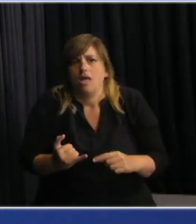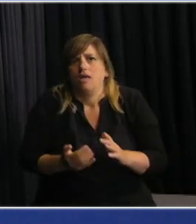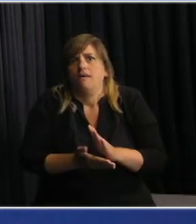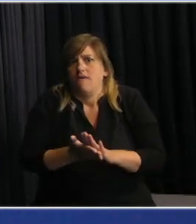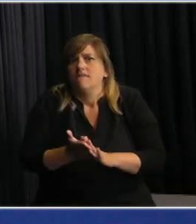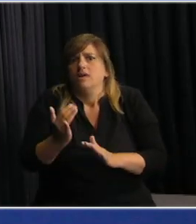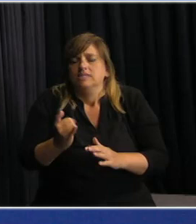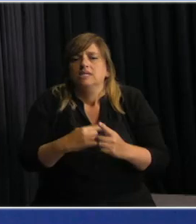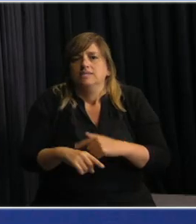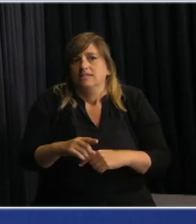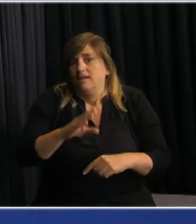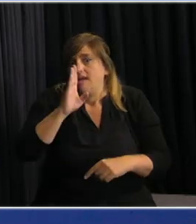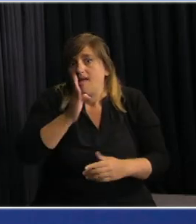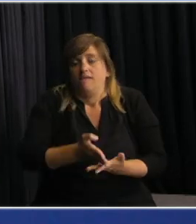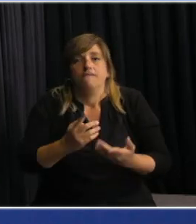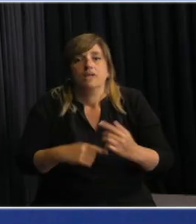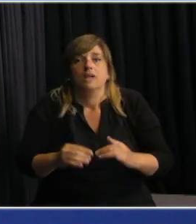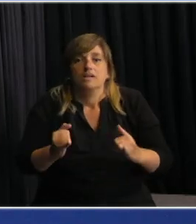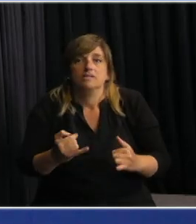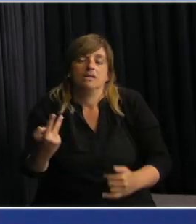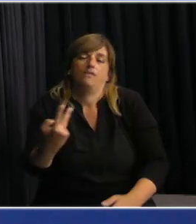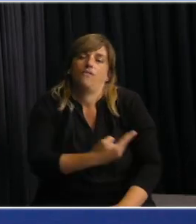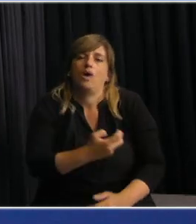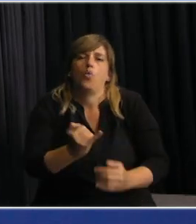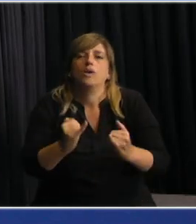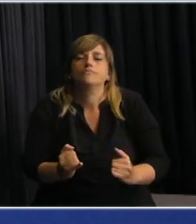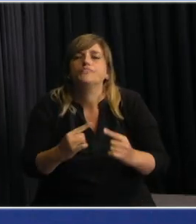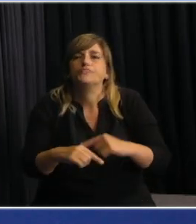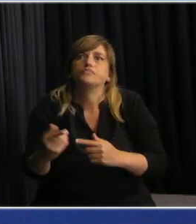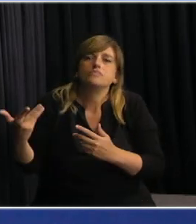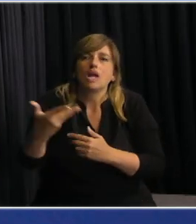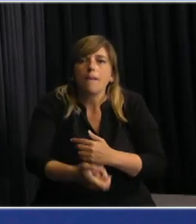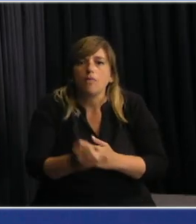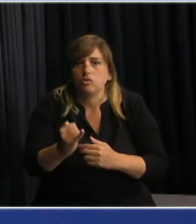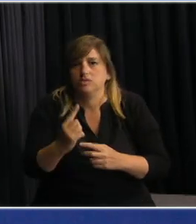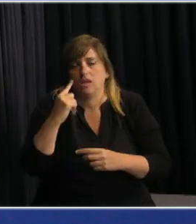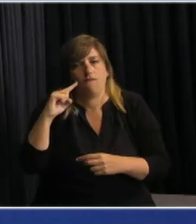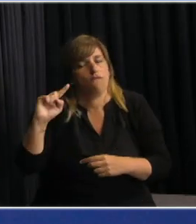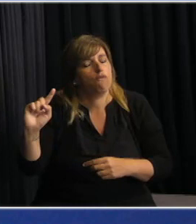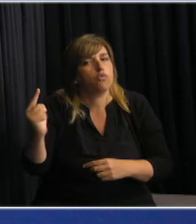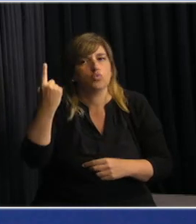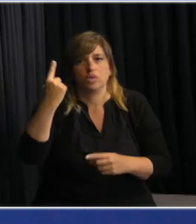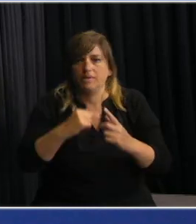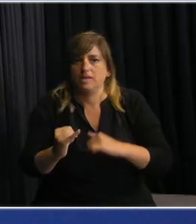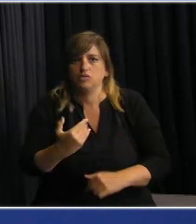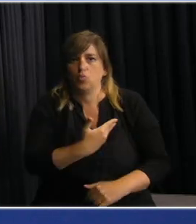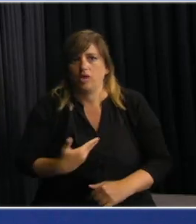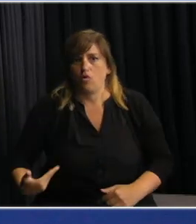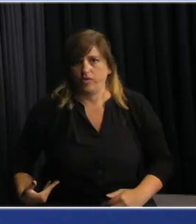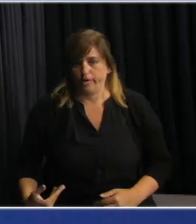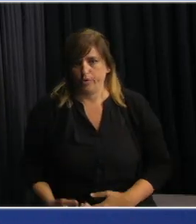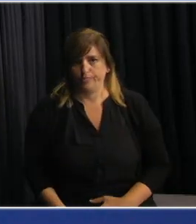sus hombros el peso final de esta vacunación, obviamente con un apoyo importante del gobierno.